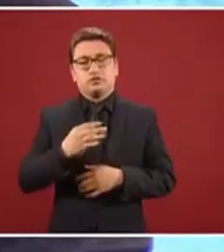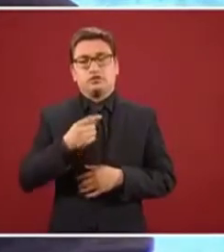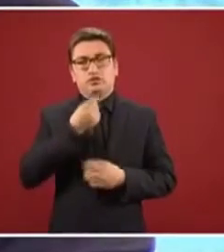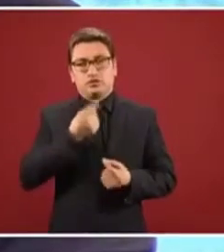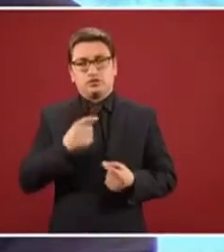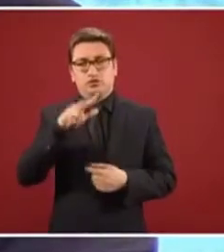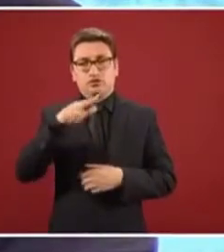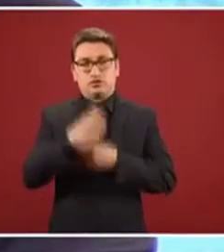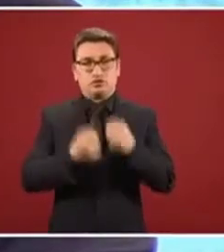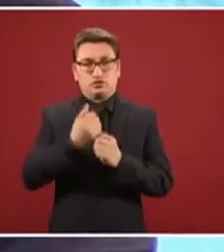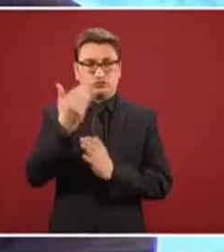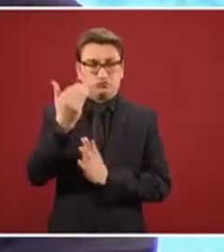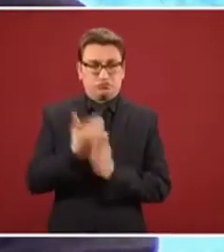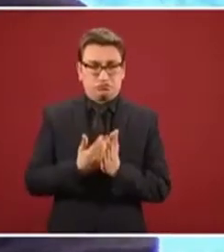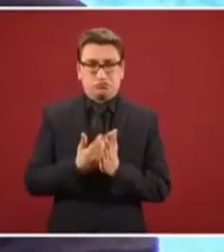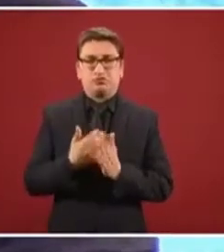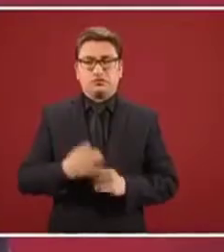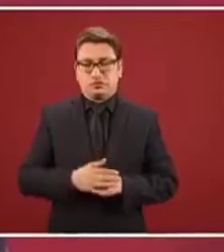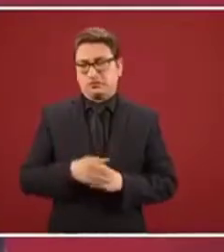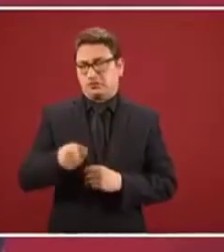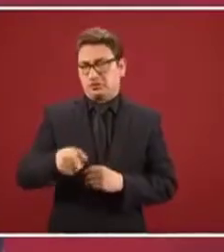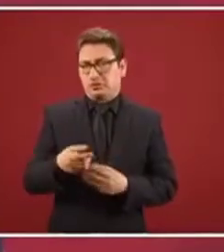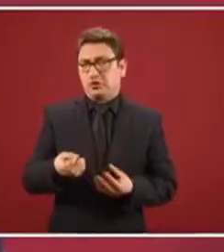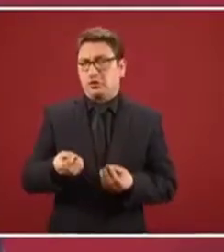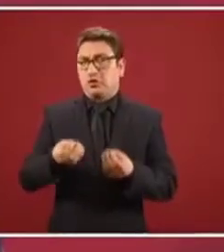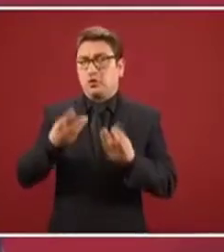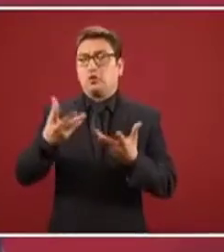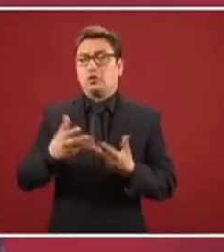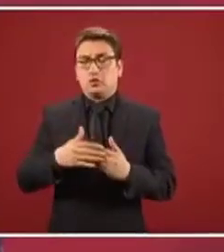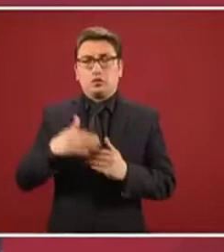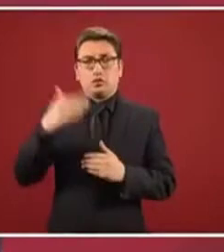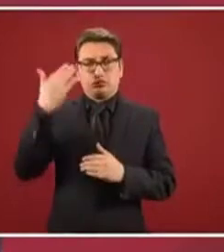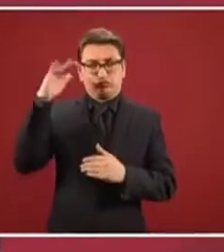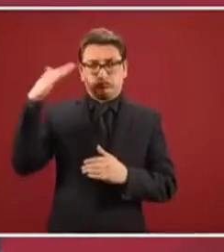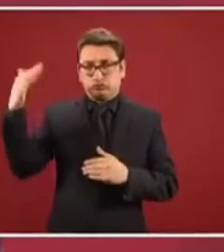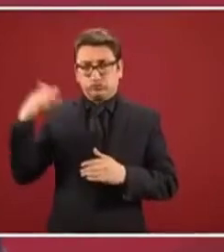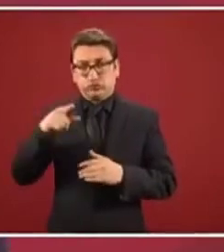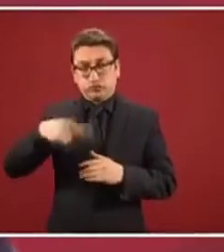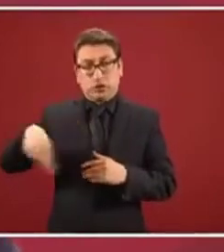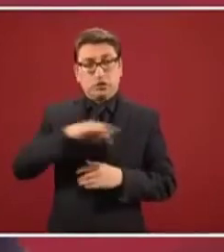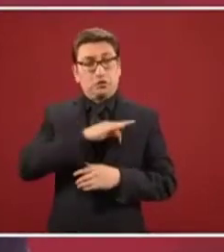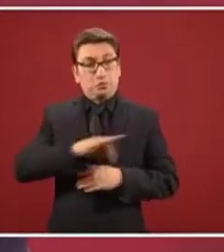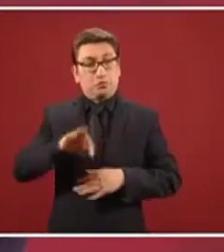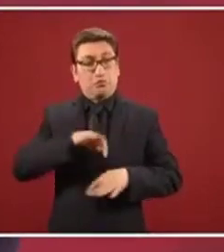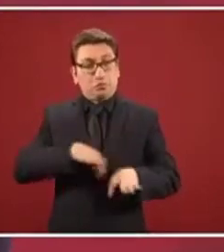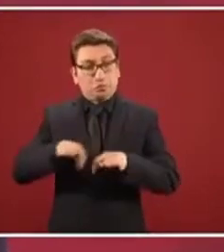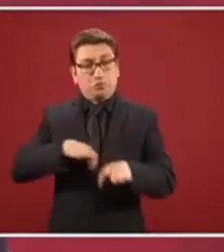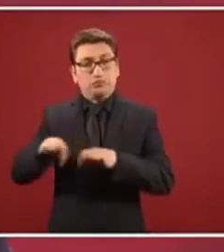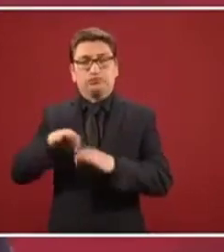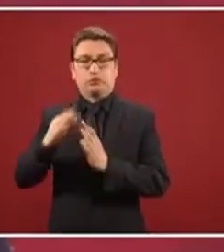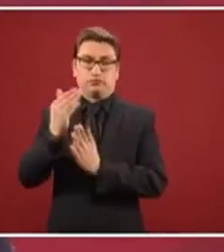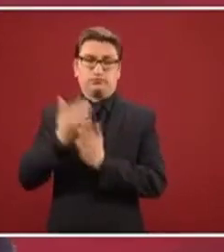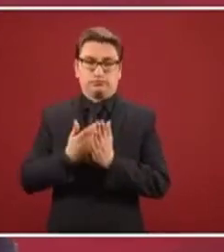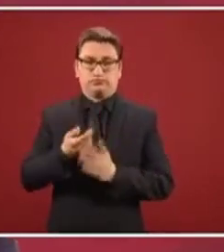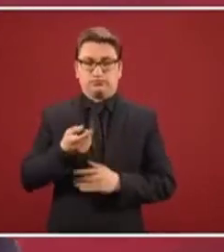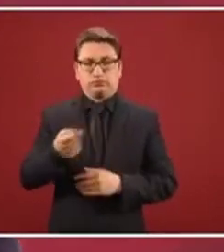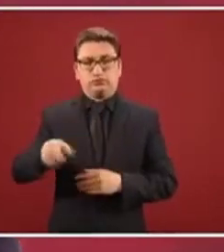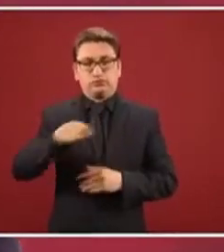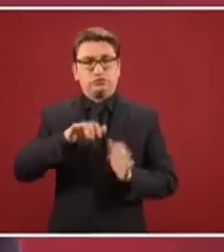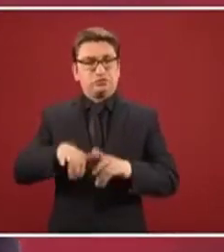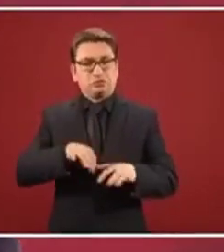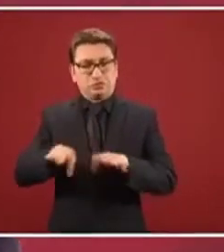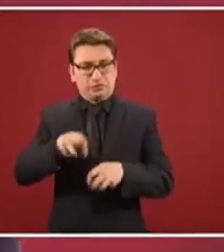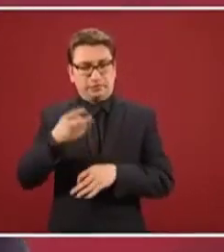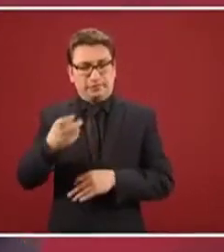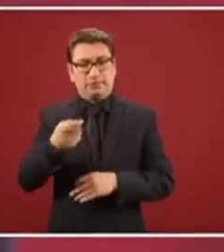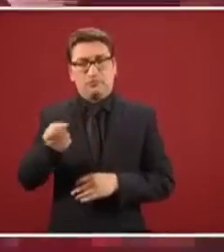es decir, tenemos un número reducido de adultos en capacidad de poderse colocar en el mercado